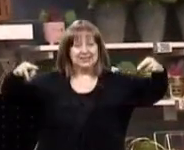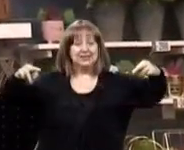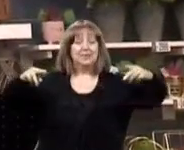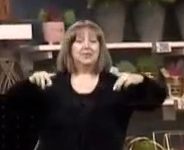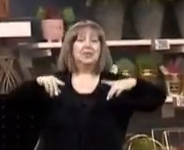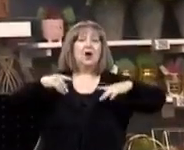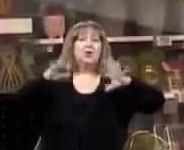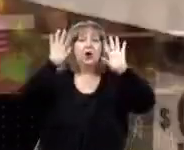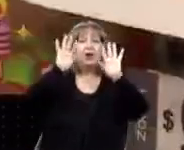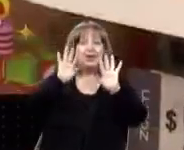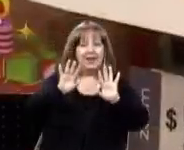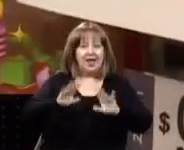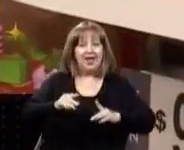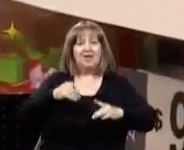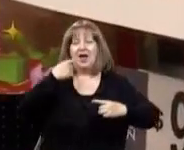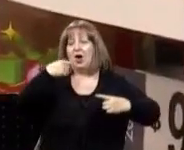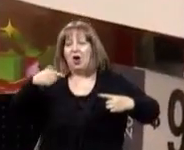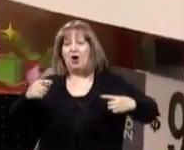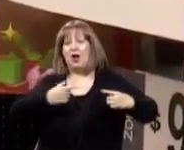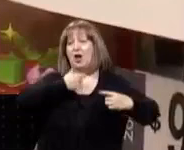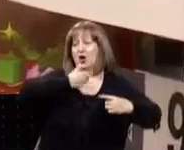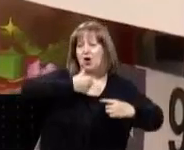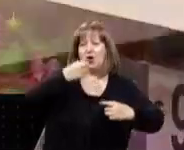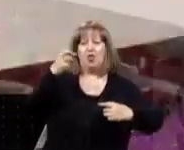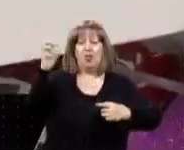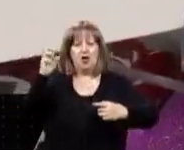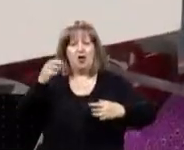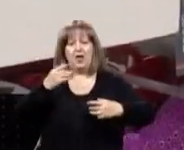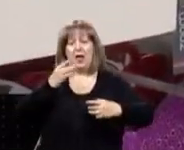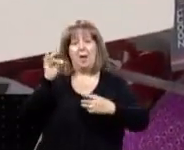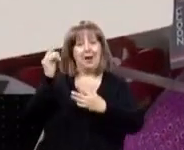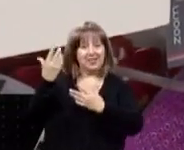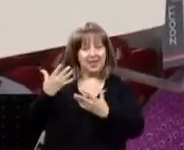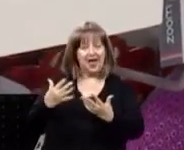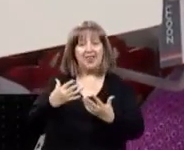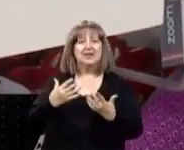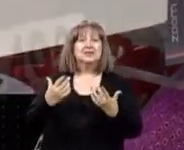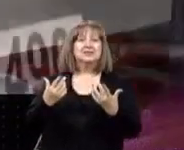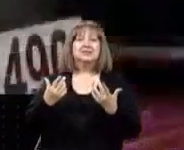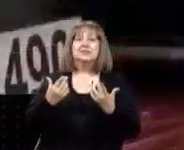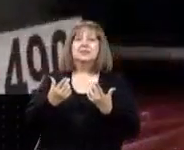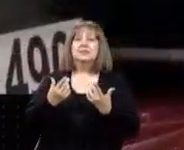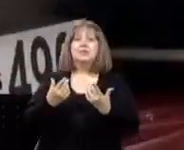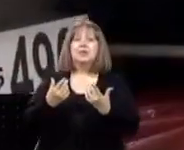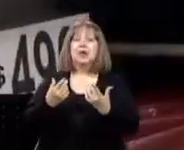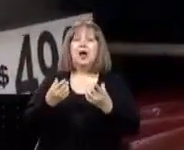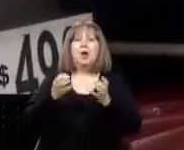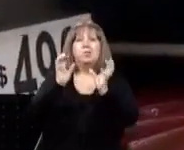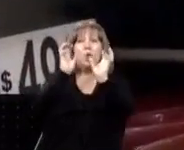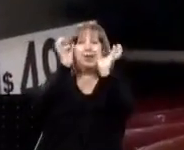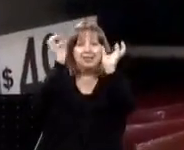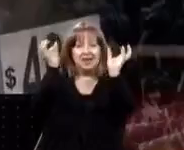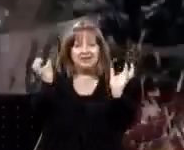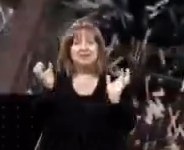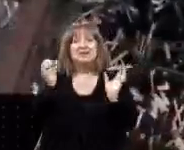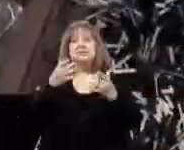diseño tipo nieve, tenés de colores, tenés rojas, doradas, plateadas. ¿Puedes ir? ¿Tradicionales bolitas? Y las bolitas